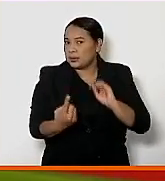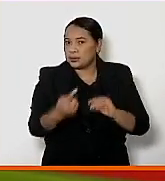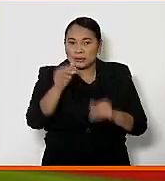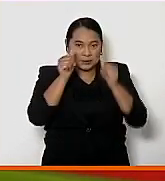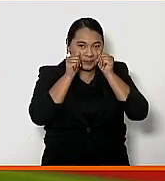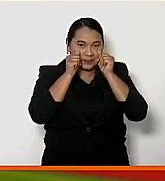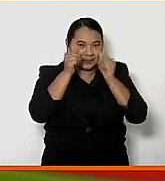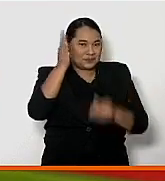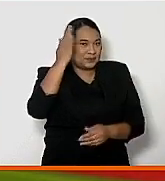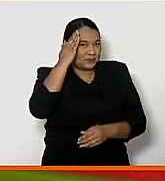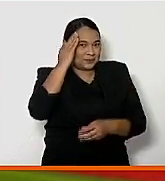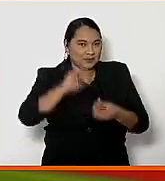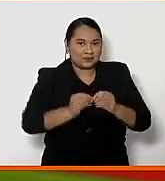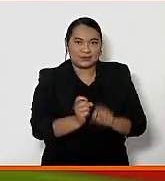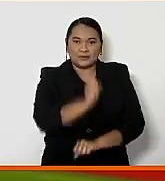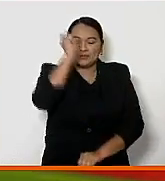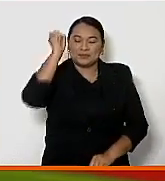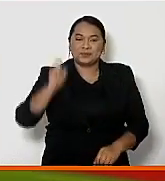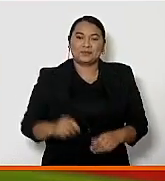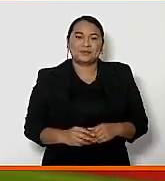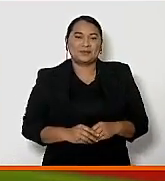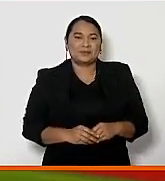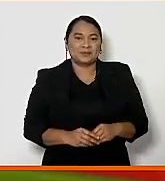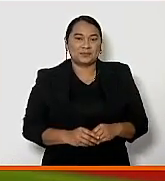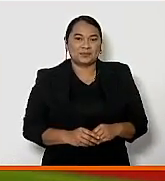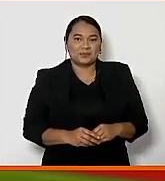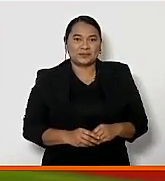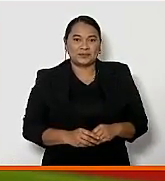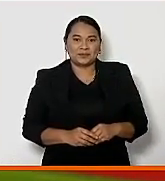aquí viene tu número ganador y este es